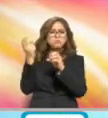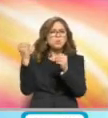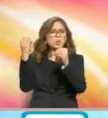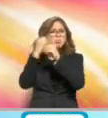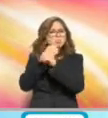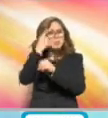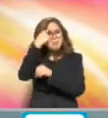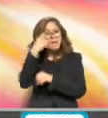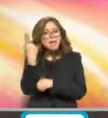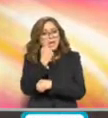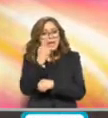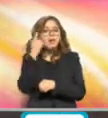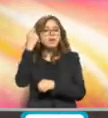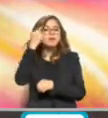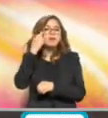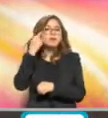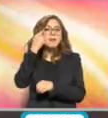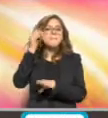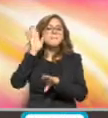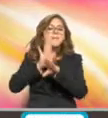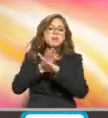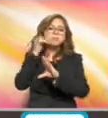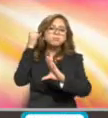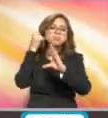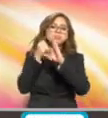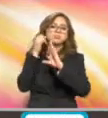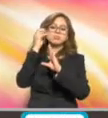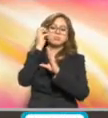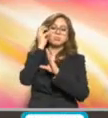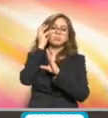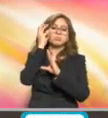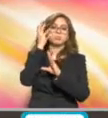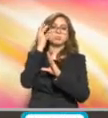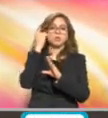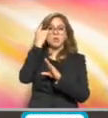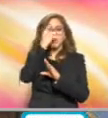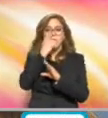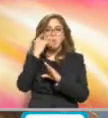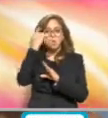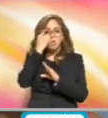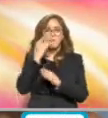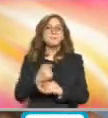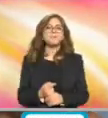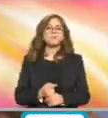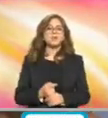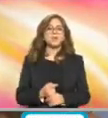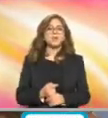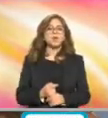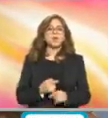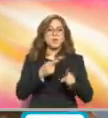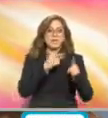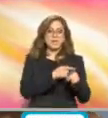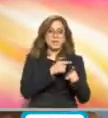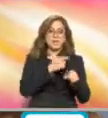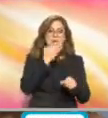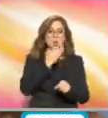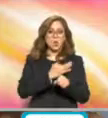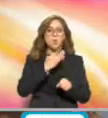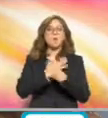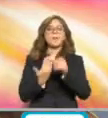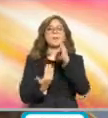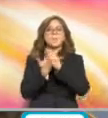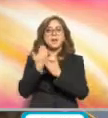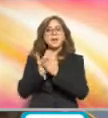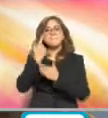con el tono oscuro? Le estamos dando mayor profundidad al ojo y lo estamos adaptando. Ahorita voy a hacer el de día. Ah, muy Lo bien. vamos a